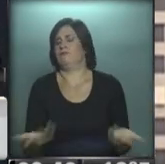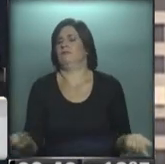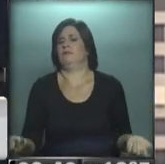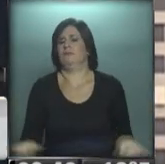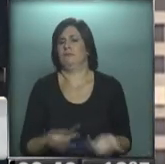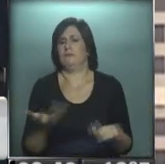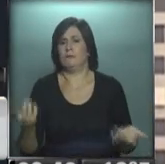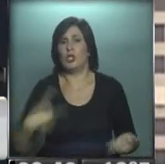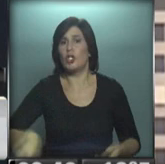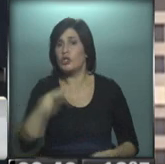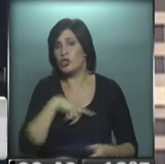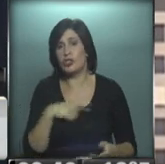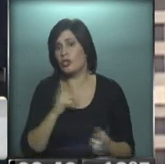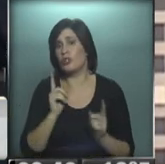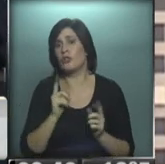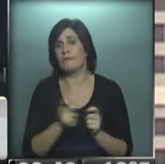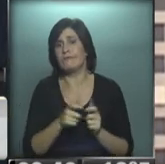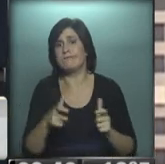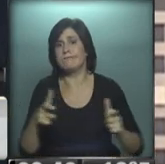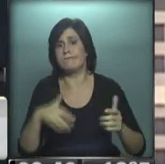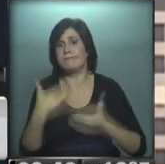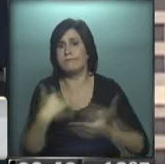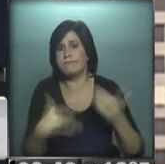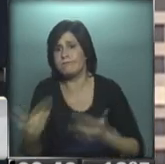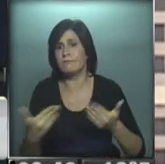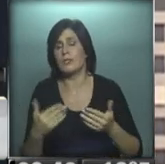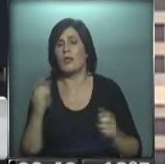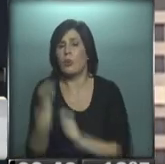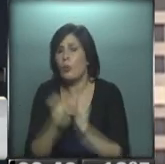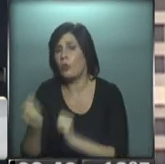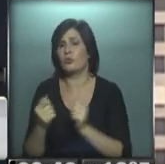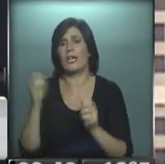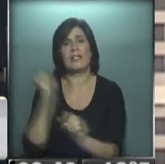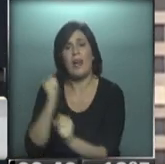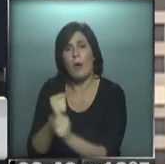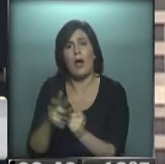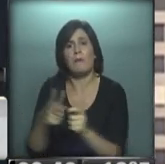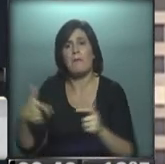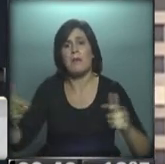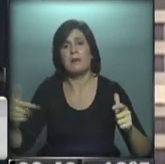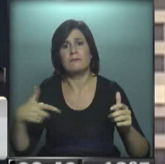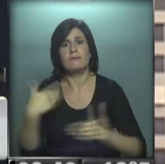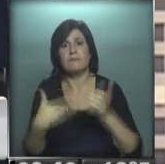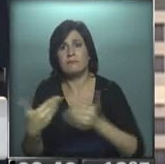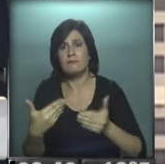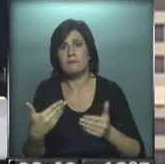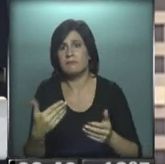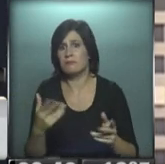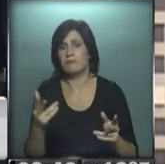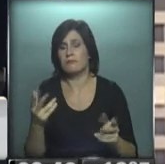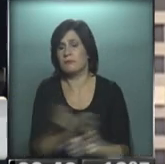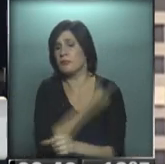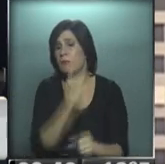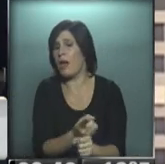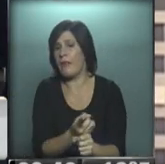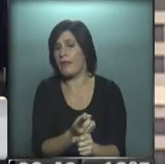prácticamente nos tornaríamos con el nivel de crecimiento, actividad, industrias, trabajadores en un país inviable. Pero